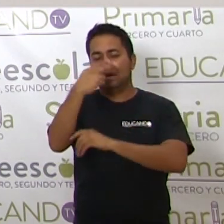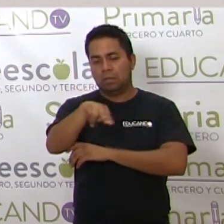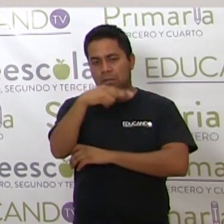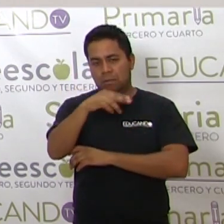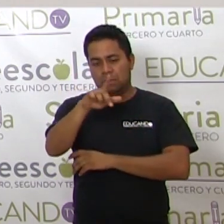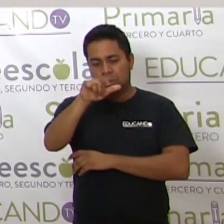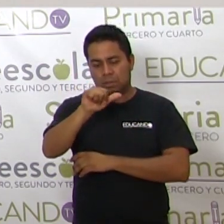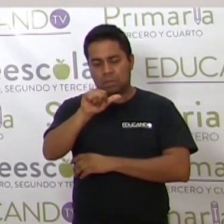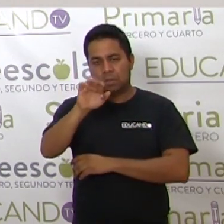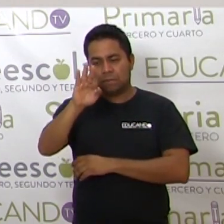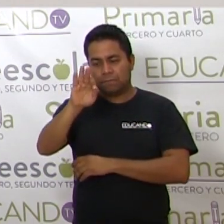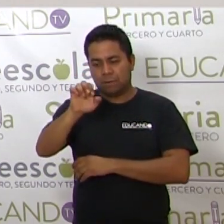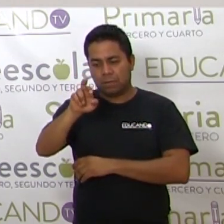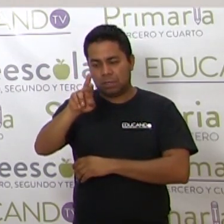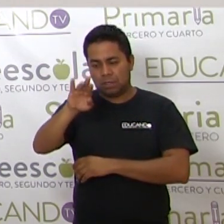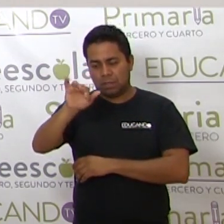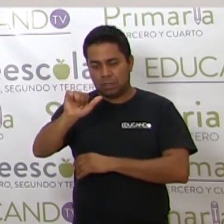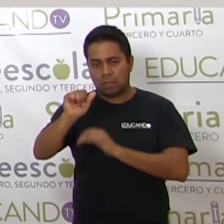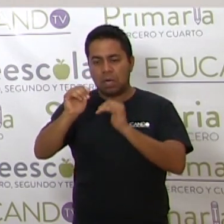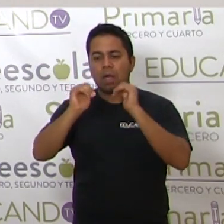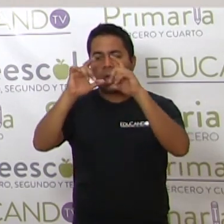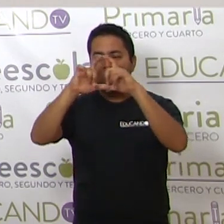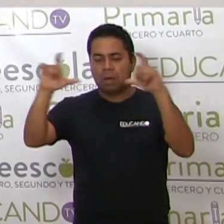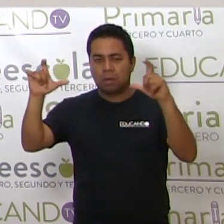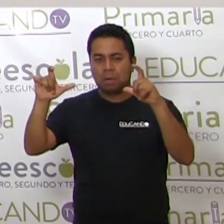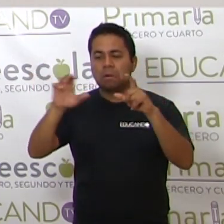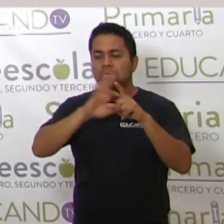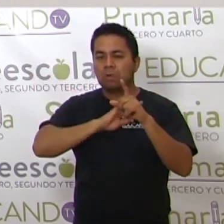la feria sí